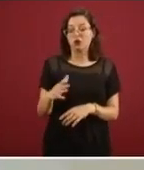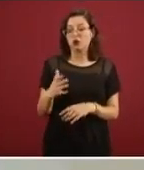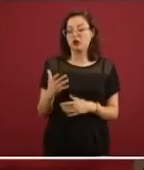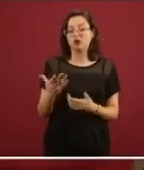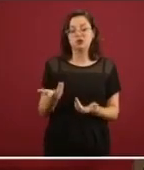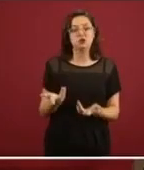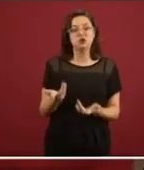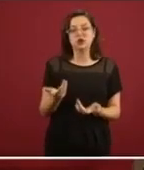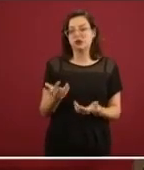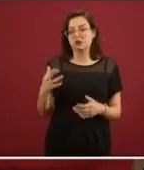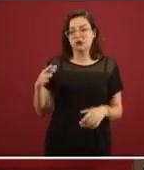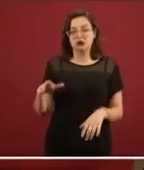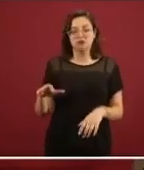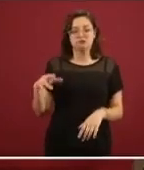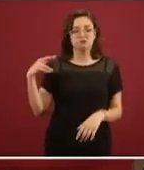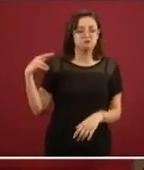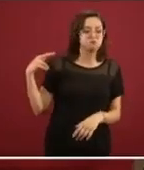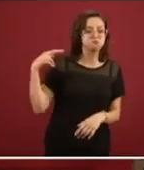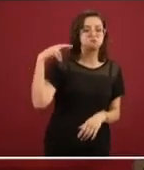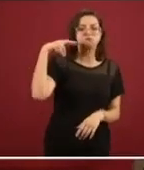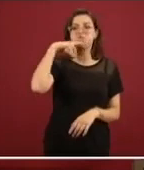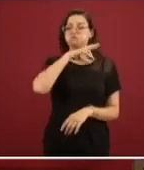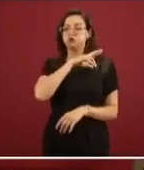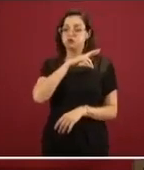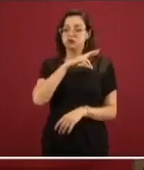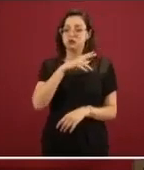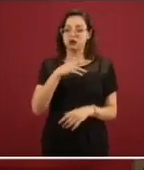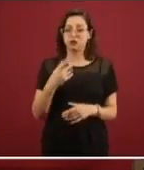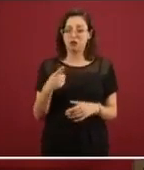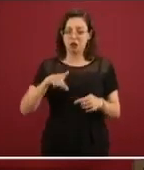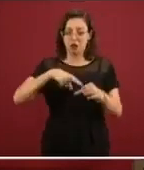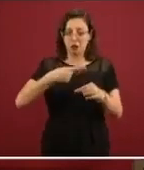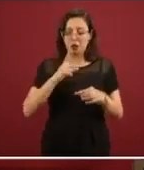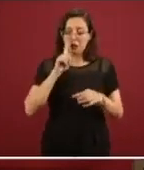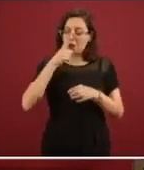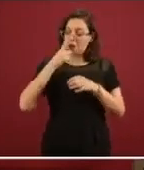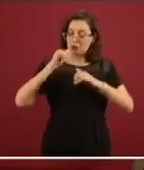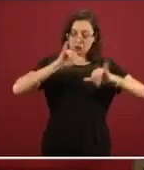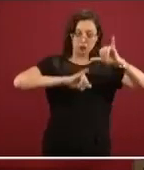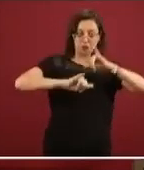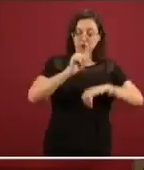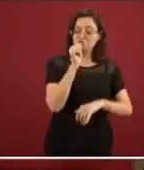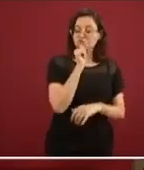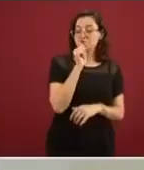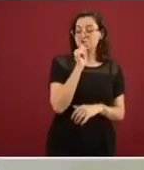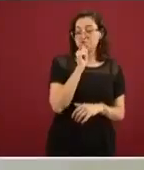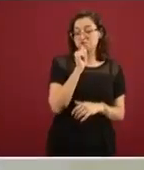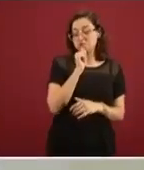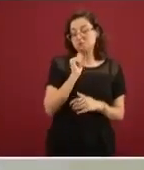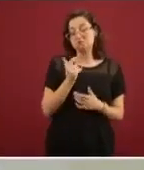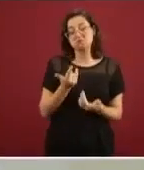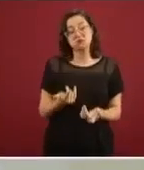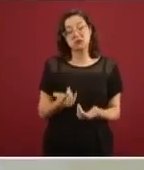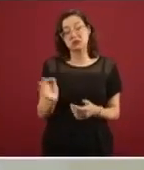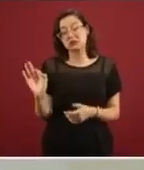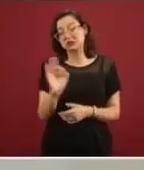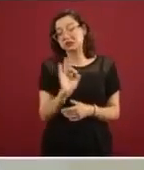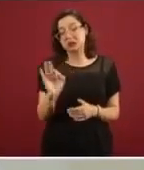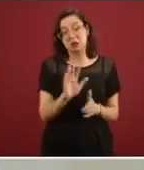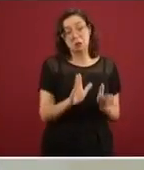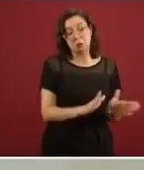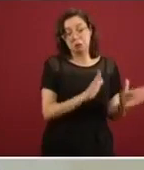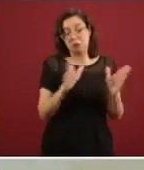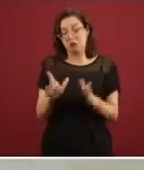muy cerca a la fecha en la cual la persona ingresó al hospital y se tomó la muestra, pues bueno, podría estar dentro de esta ventana de